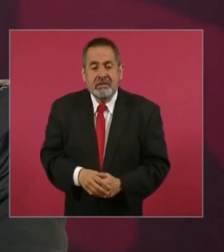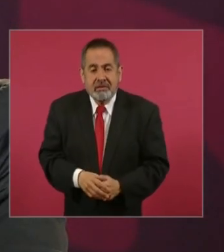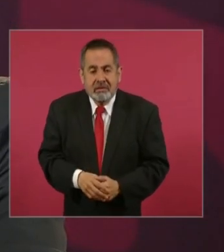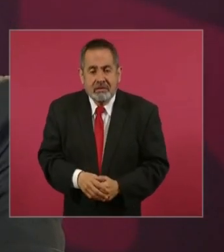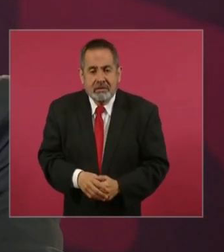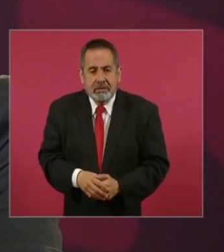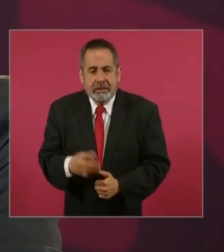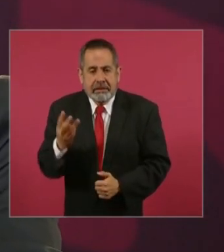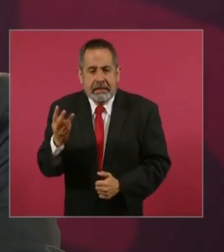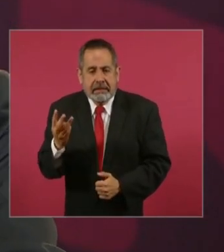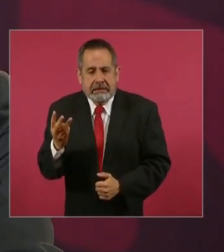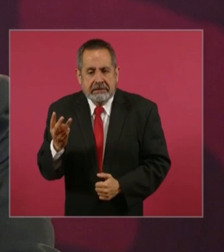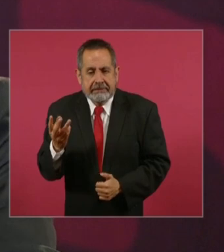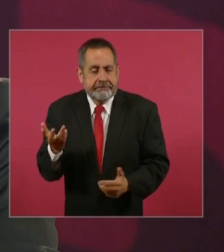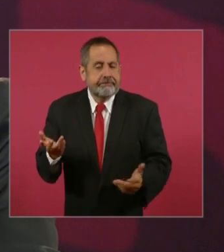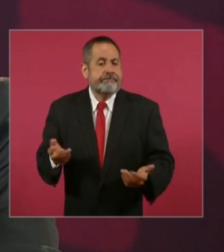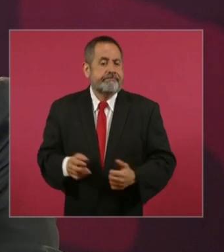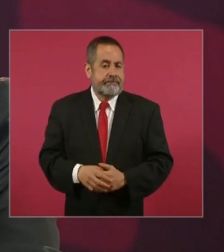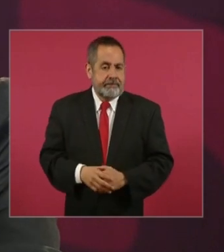3.